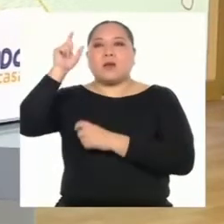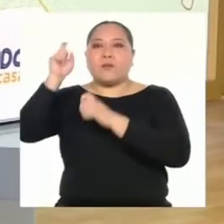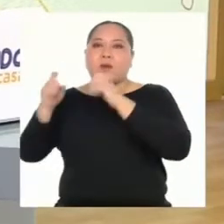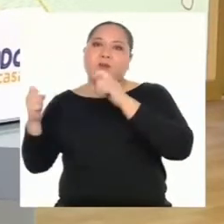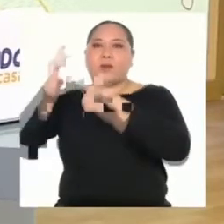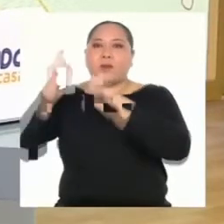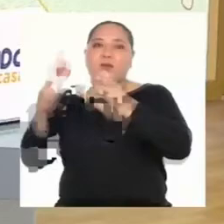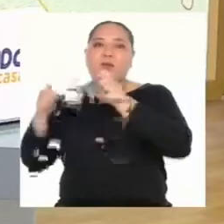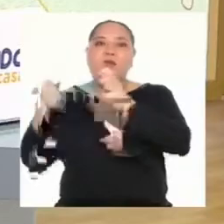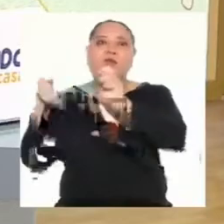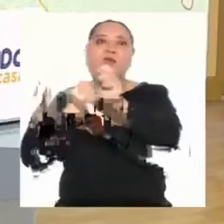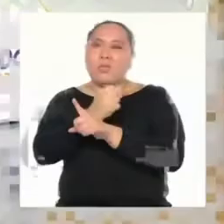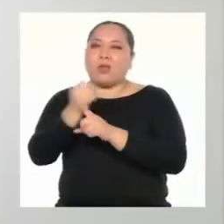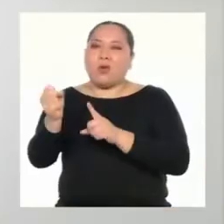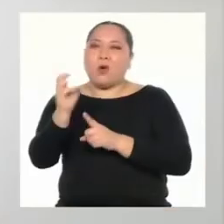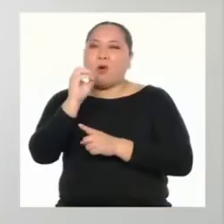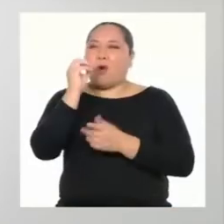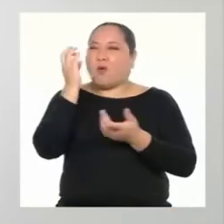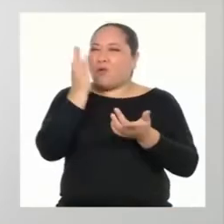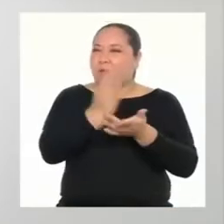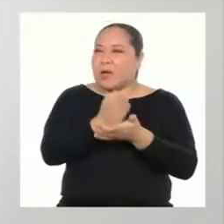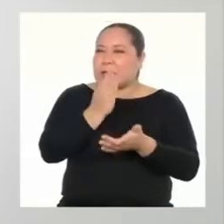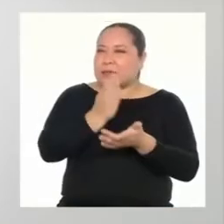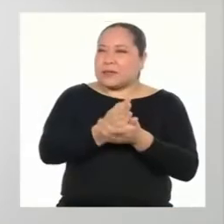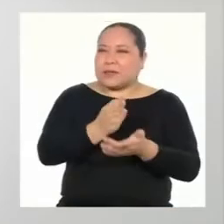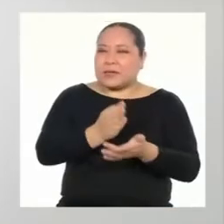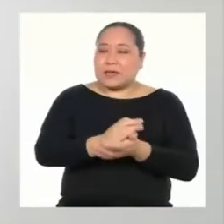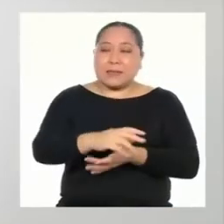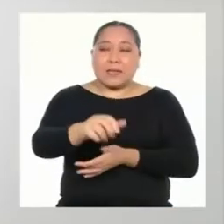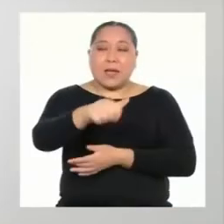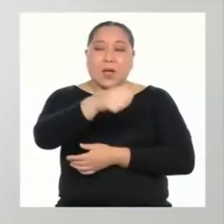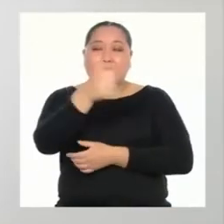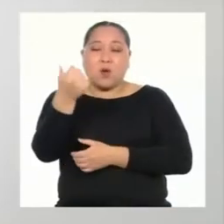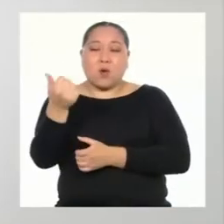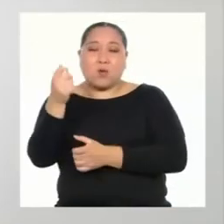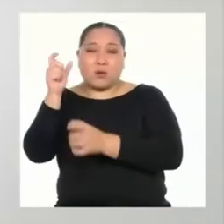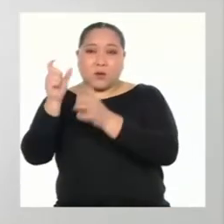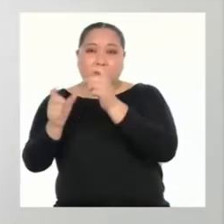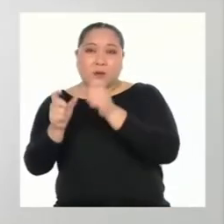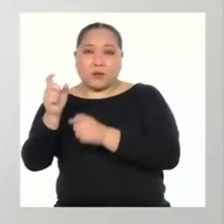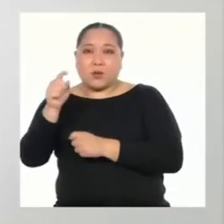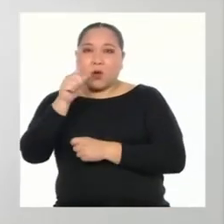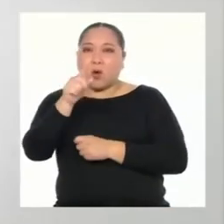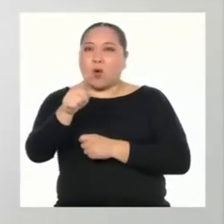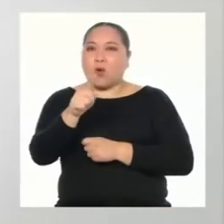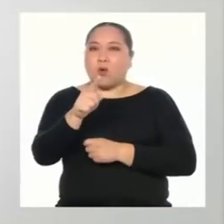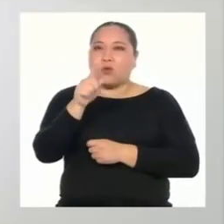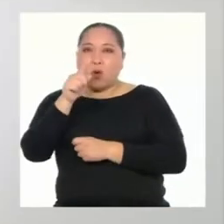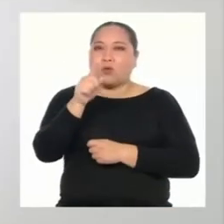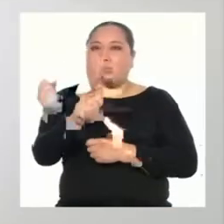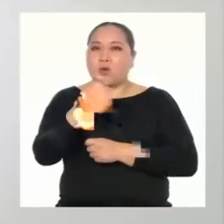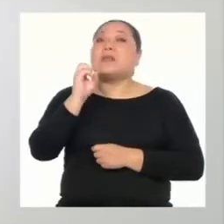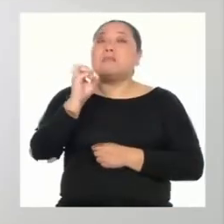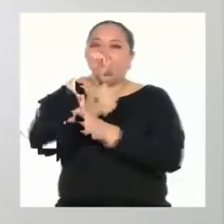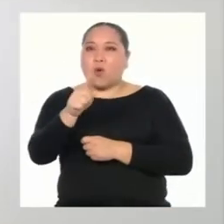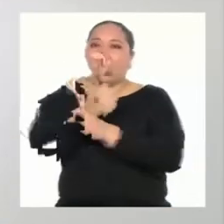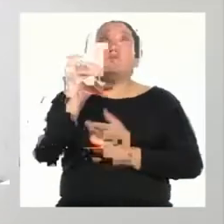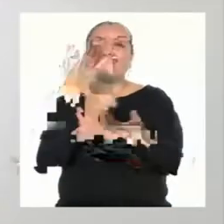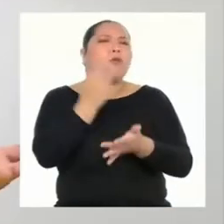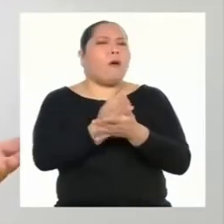personas agresoras. Constantemente a otras personas o alguien te hace notar